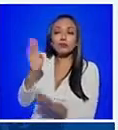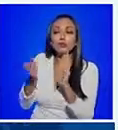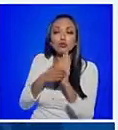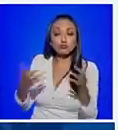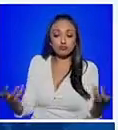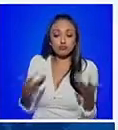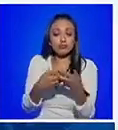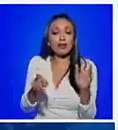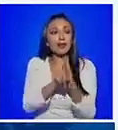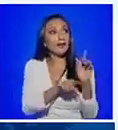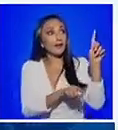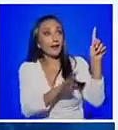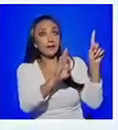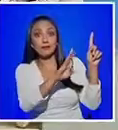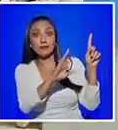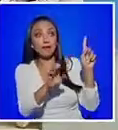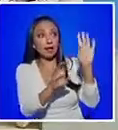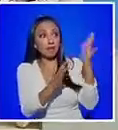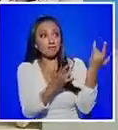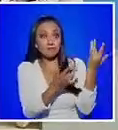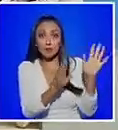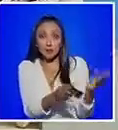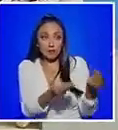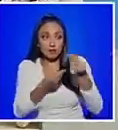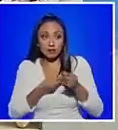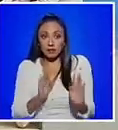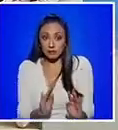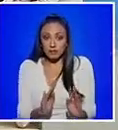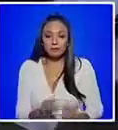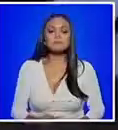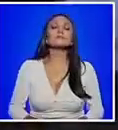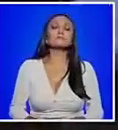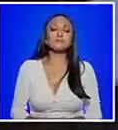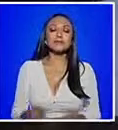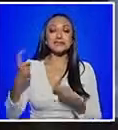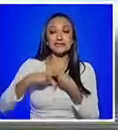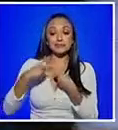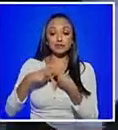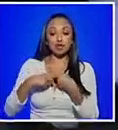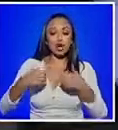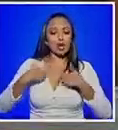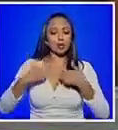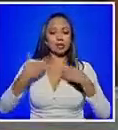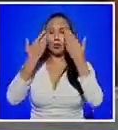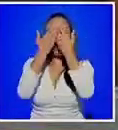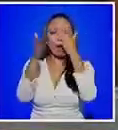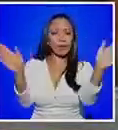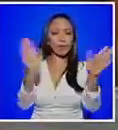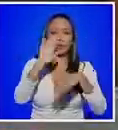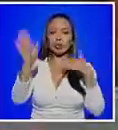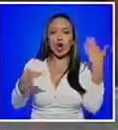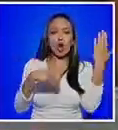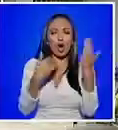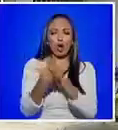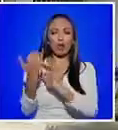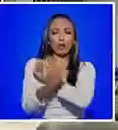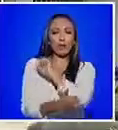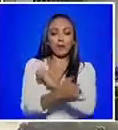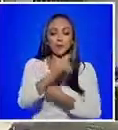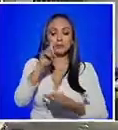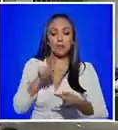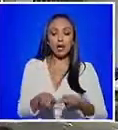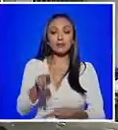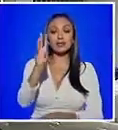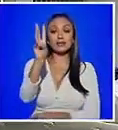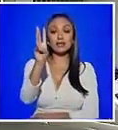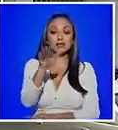de una sentencia del Tribunal Contencioso Electoral. La inscripción de candidaturas estará abierta en todas las juntas electorales del país hasta las